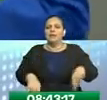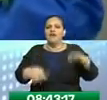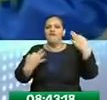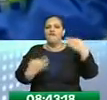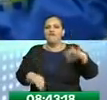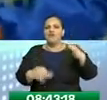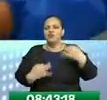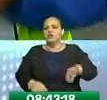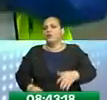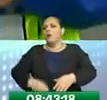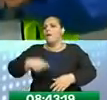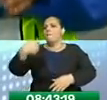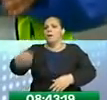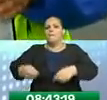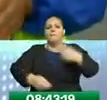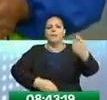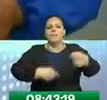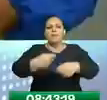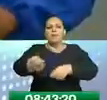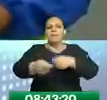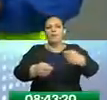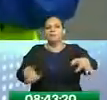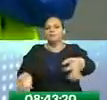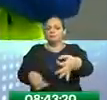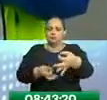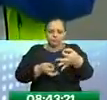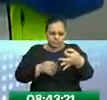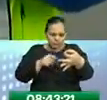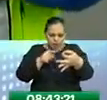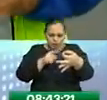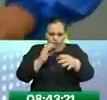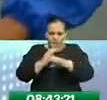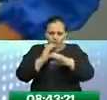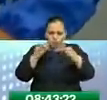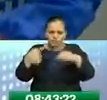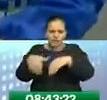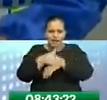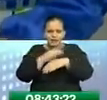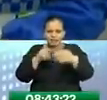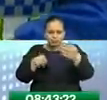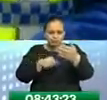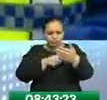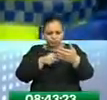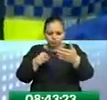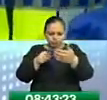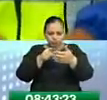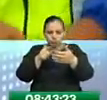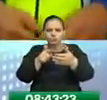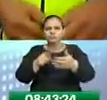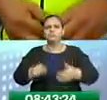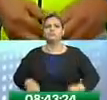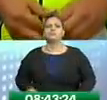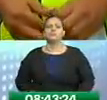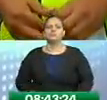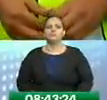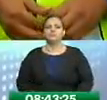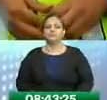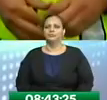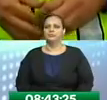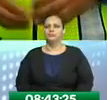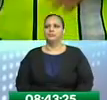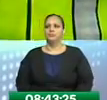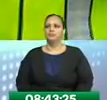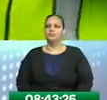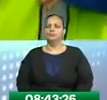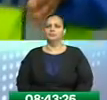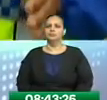esas volantes donde indica exactamente los recorridos de las rutas que pasan por el sector. Pero esto no quiere decir que se ha cambiado el recorrido.